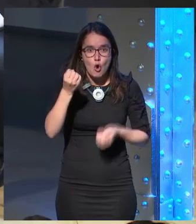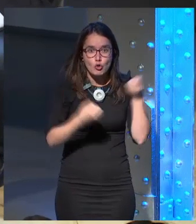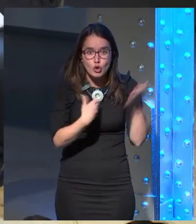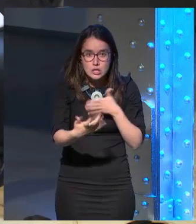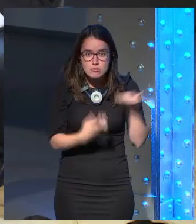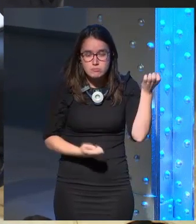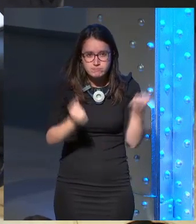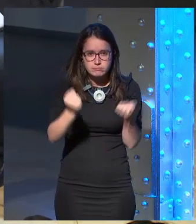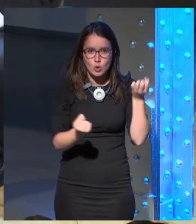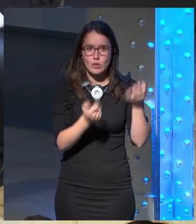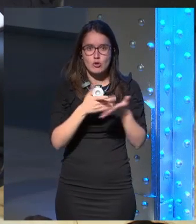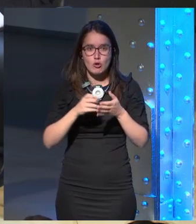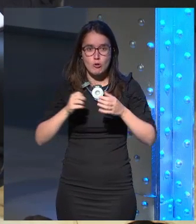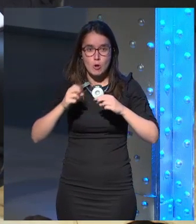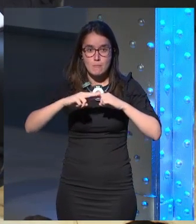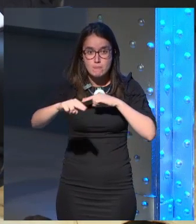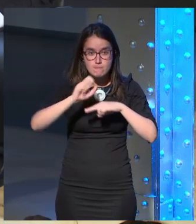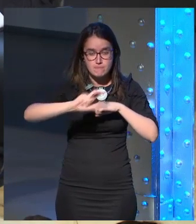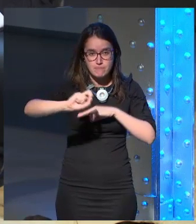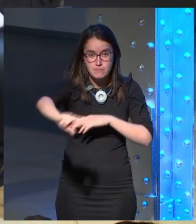conduce, cuando se cruza la calle.